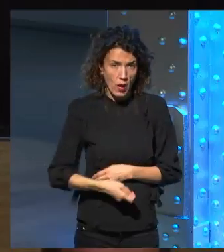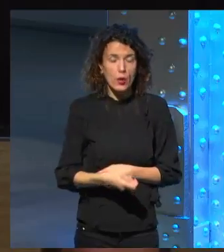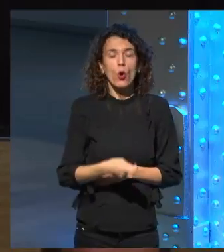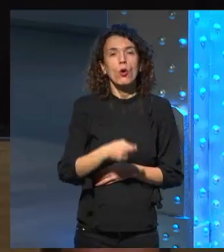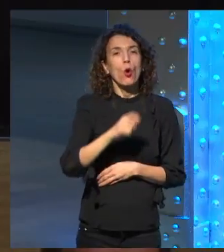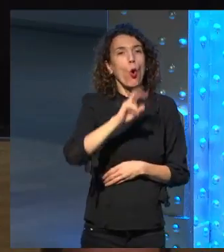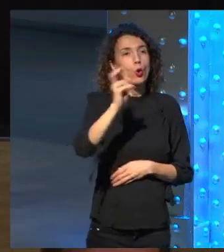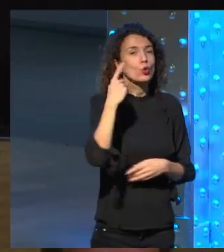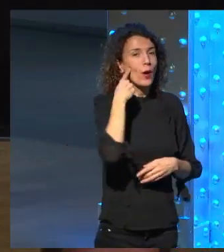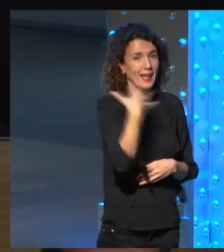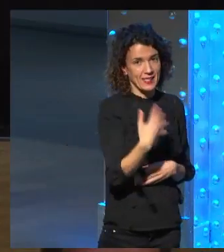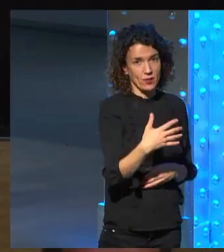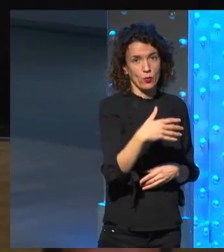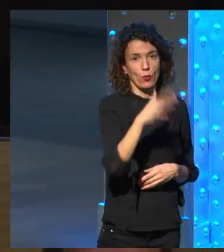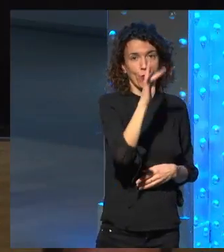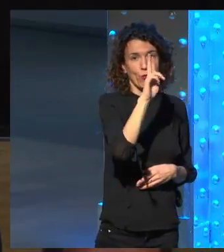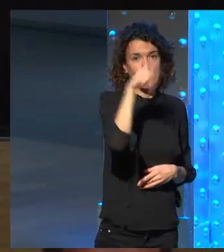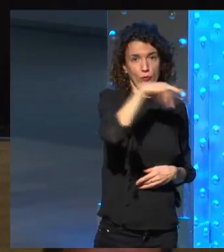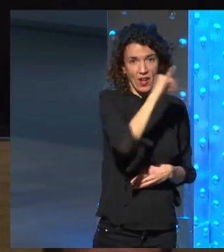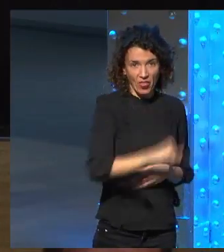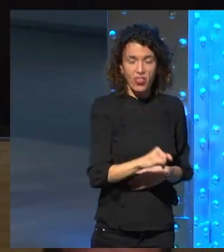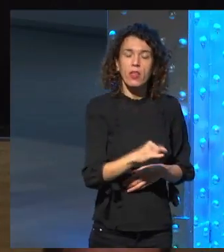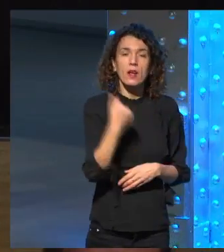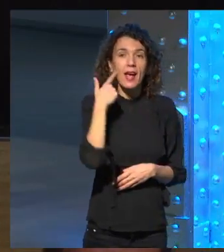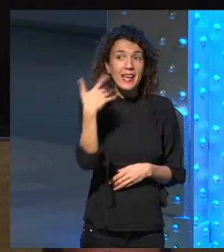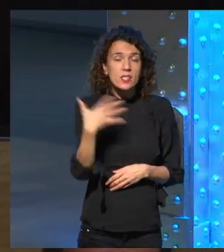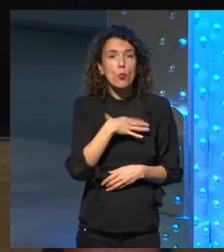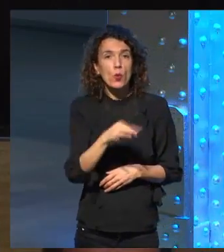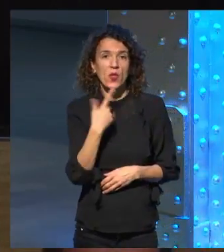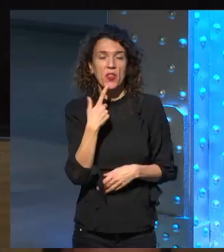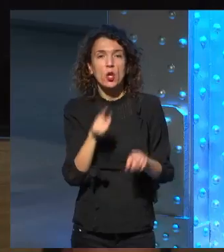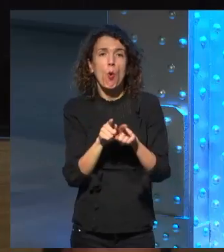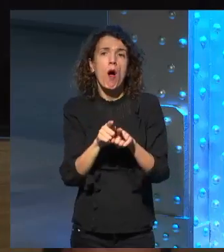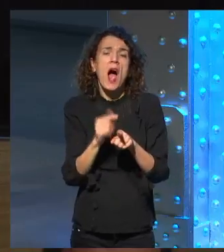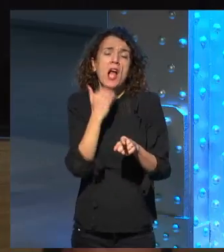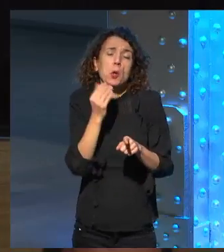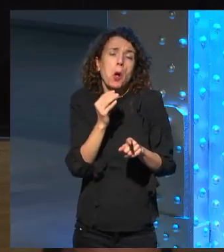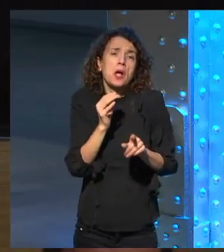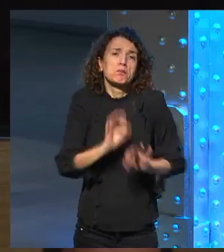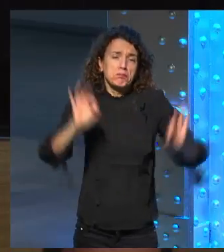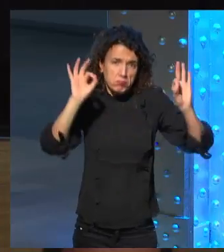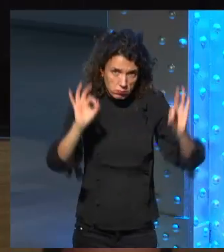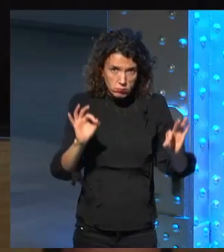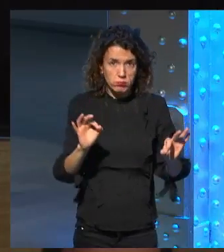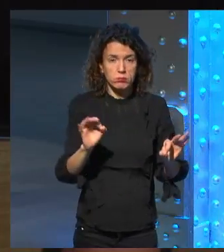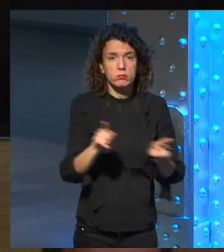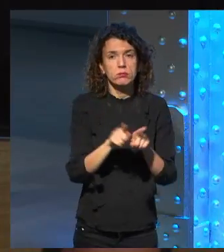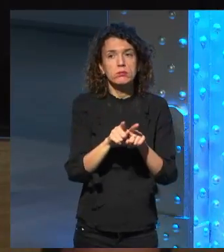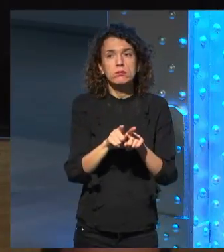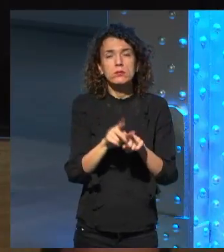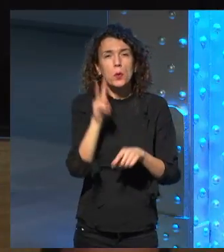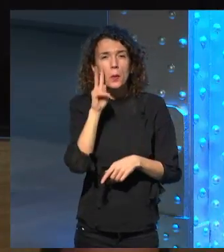ese otro húngaro, Franz Lehár, que es un éxito que él puede considerar espúreo. ¿Cómo ves esa